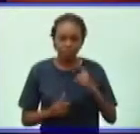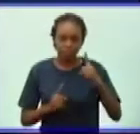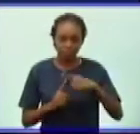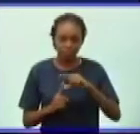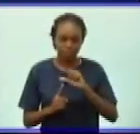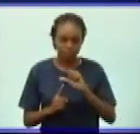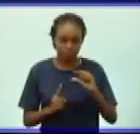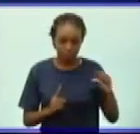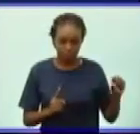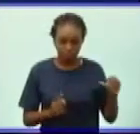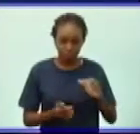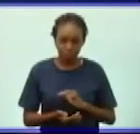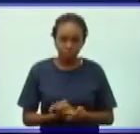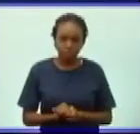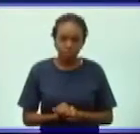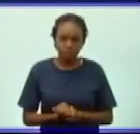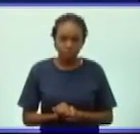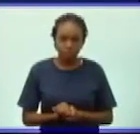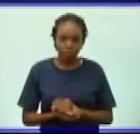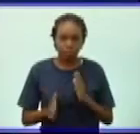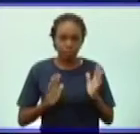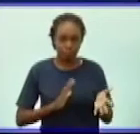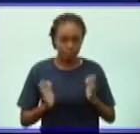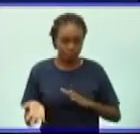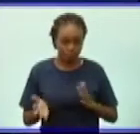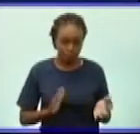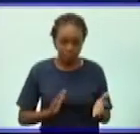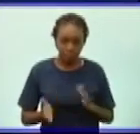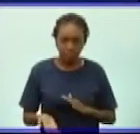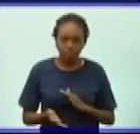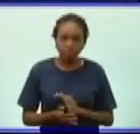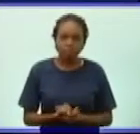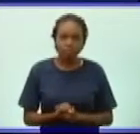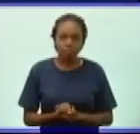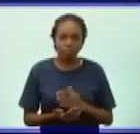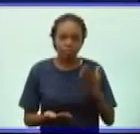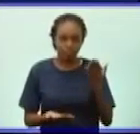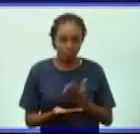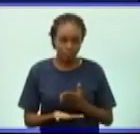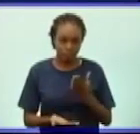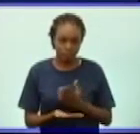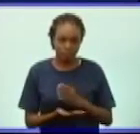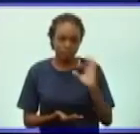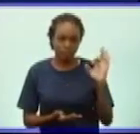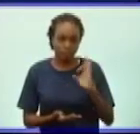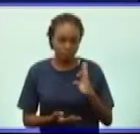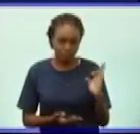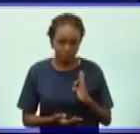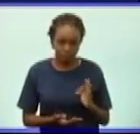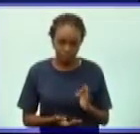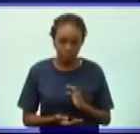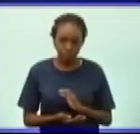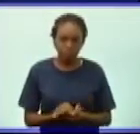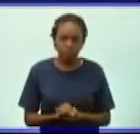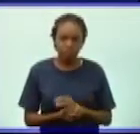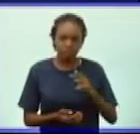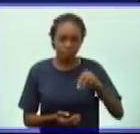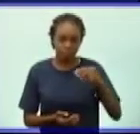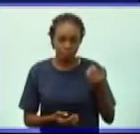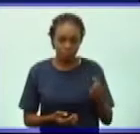encuentro es la sistematización sobre el estudio de la física,